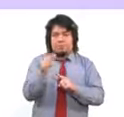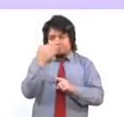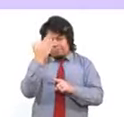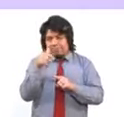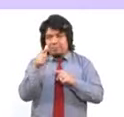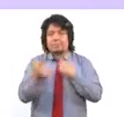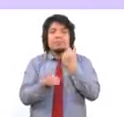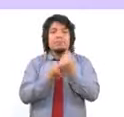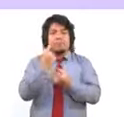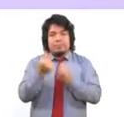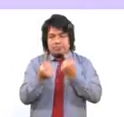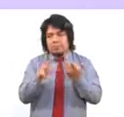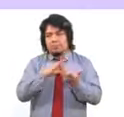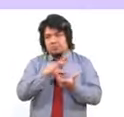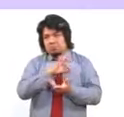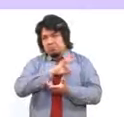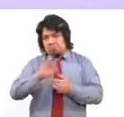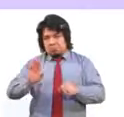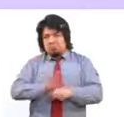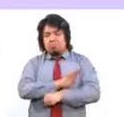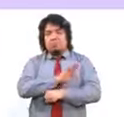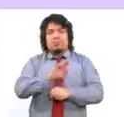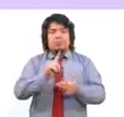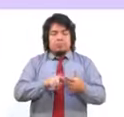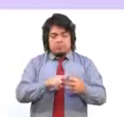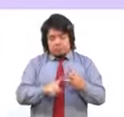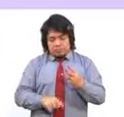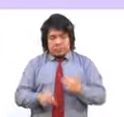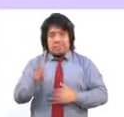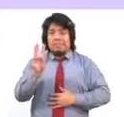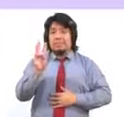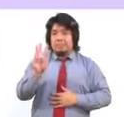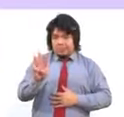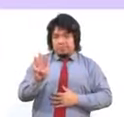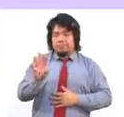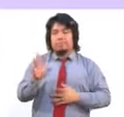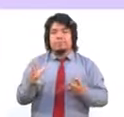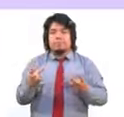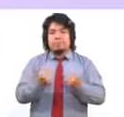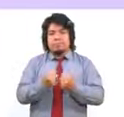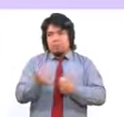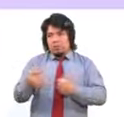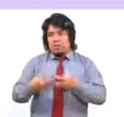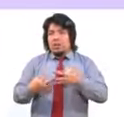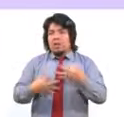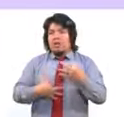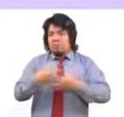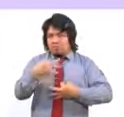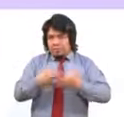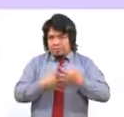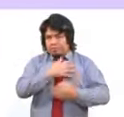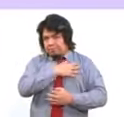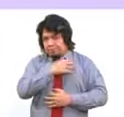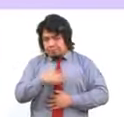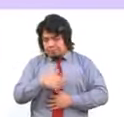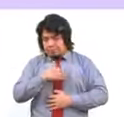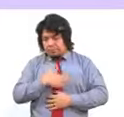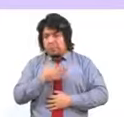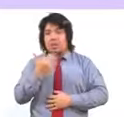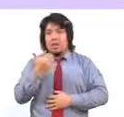son también beneficiarias, y en tres casos, en coordinación con la Fiscalía, que no habían iniciado carpeta